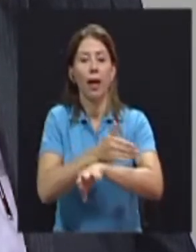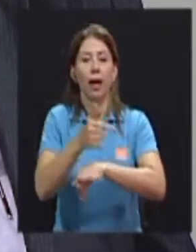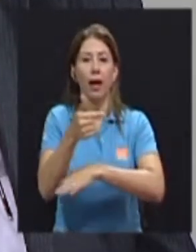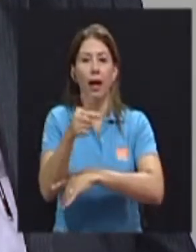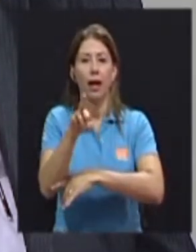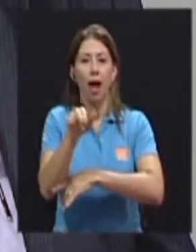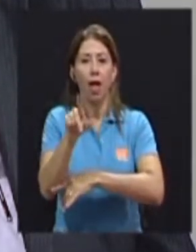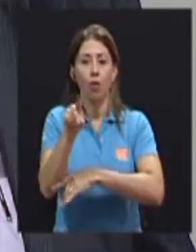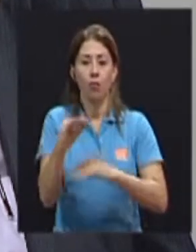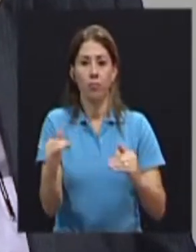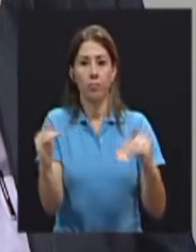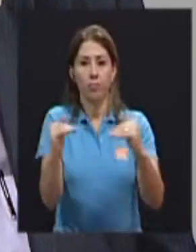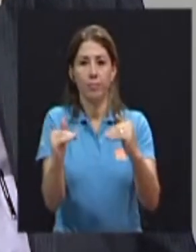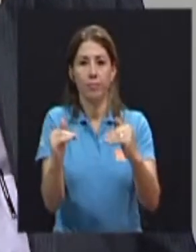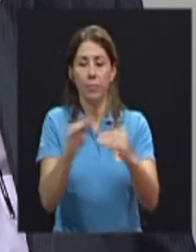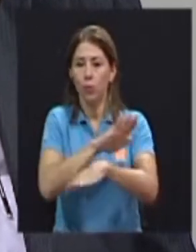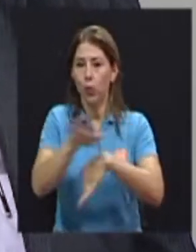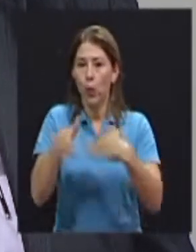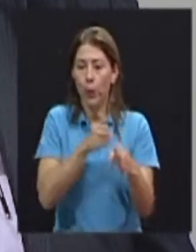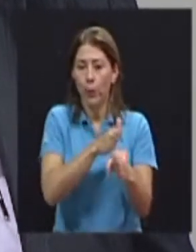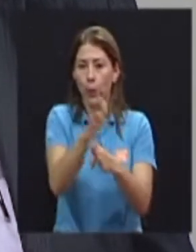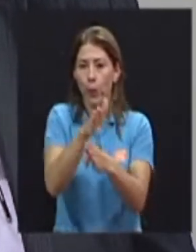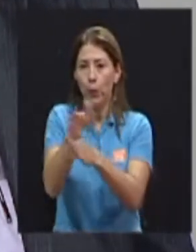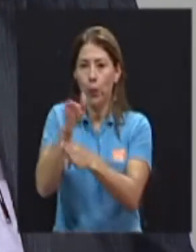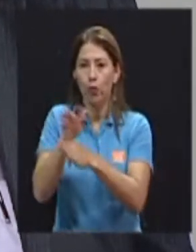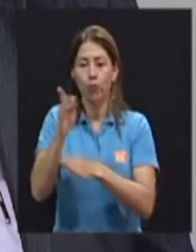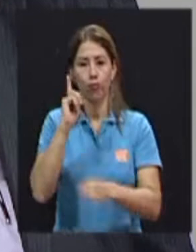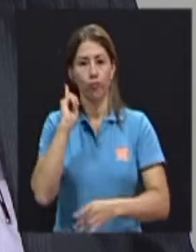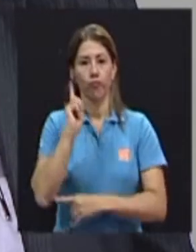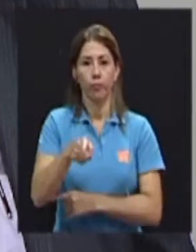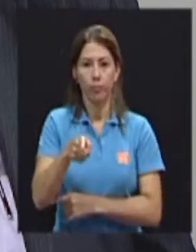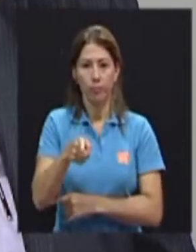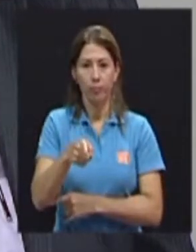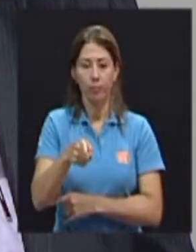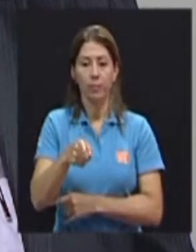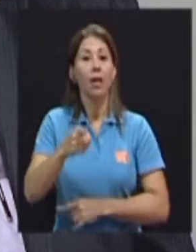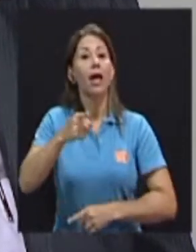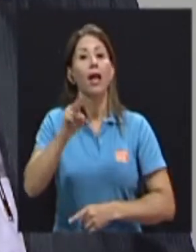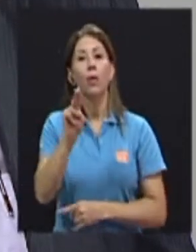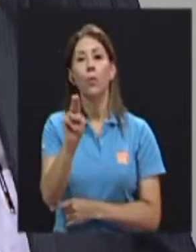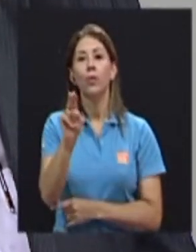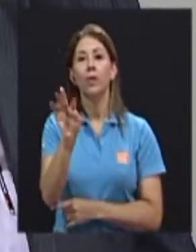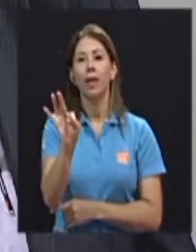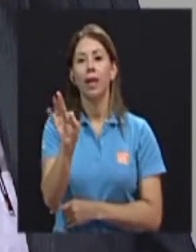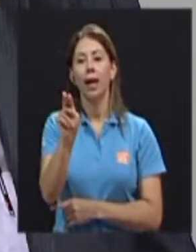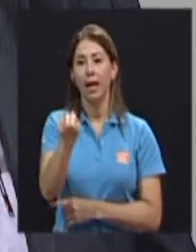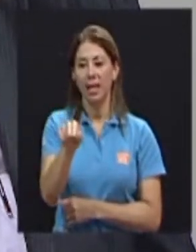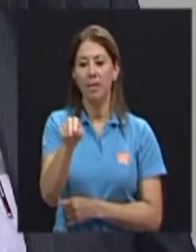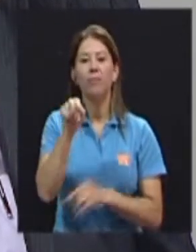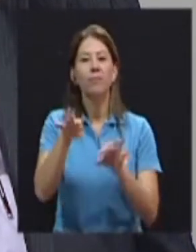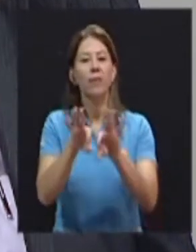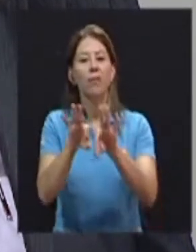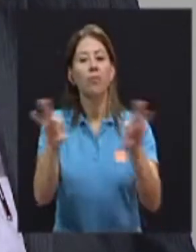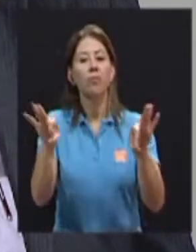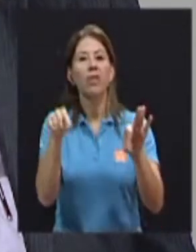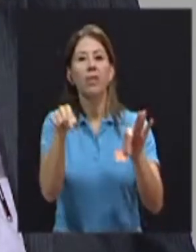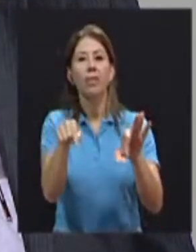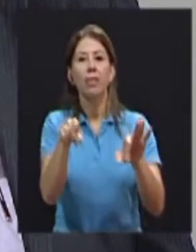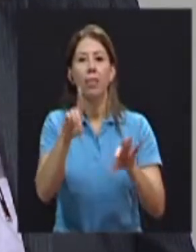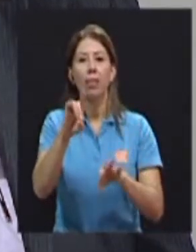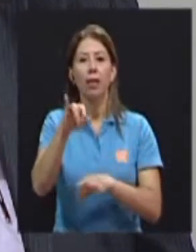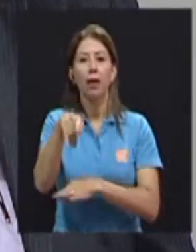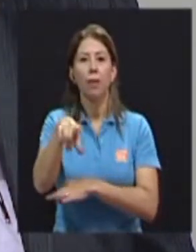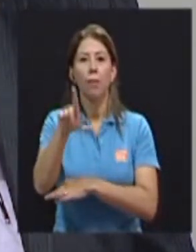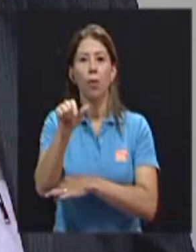tiene la característica particular, en el caso de la Universidad Técnica Nacional, ese diplomado, de que no solamente es el